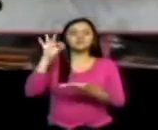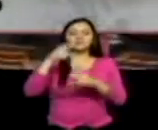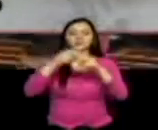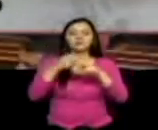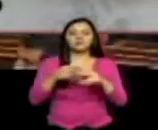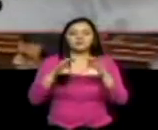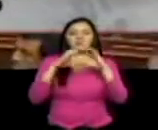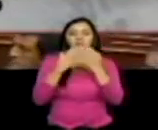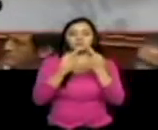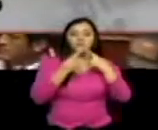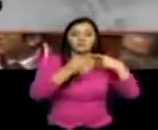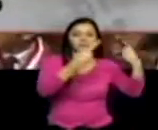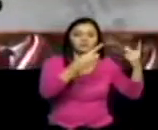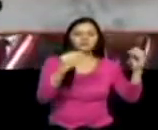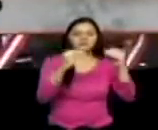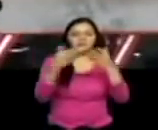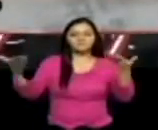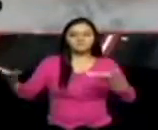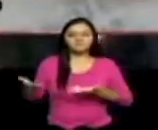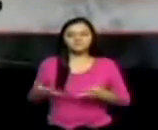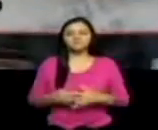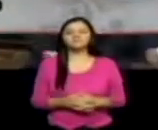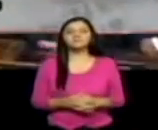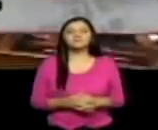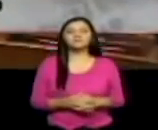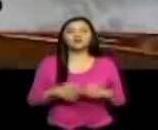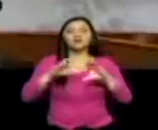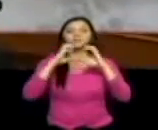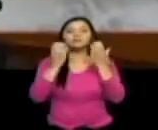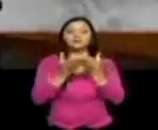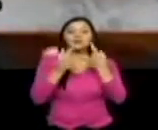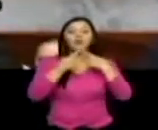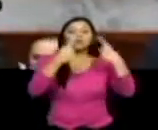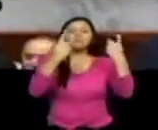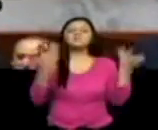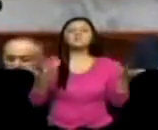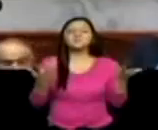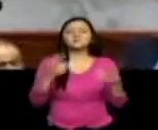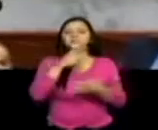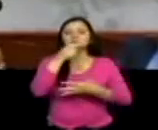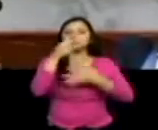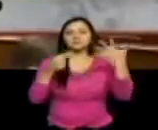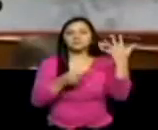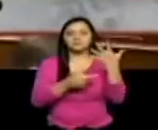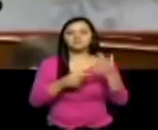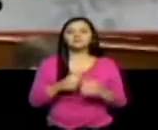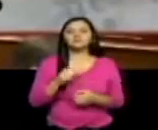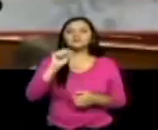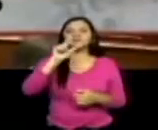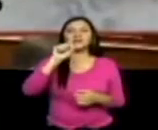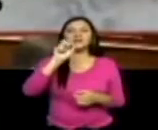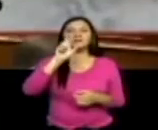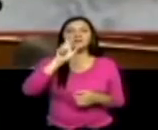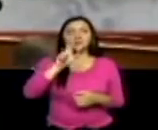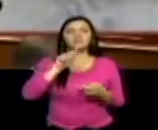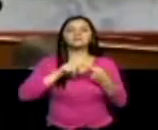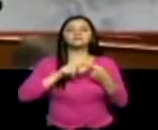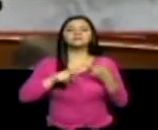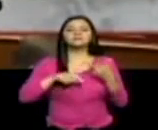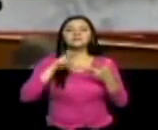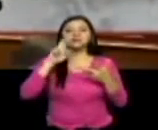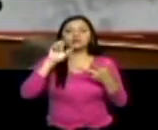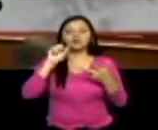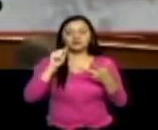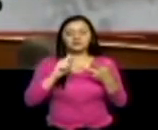comisiones de anuncio y de recibo. La comisión de anuncio está integrada por los parlamentarios Milagros Salazar, Wilber